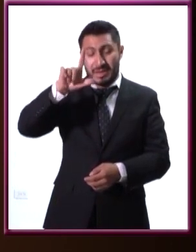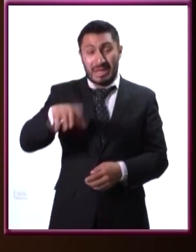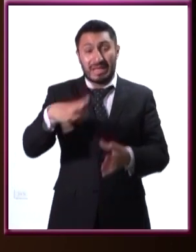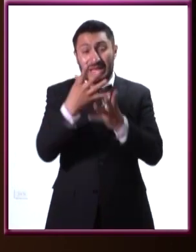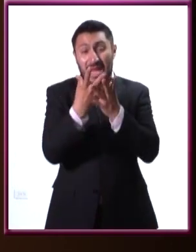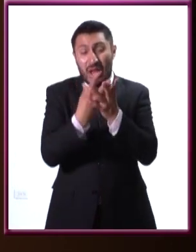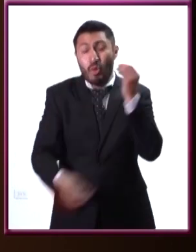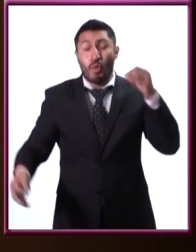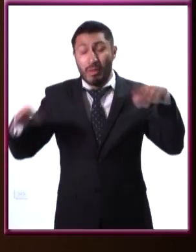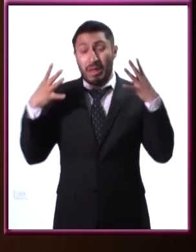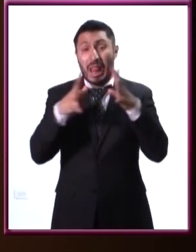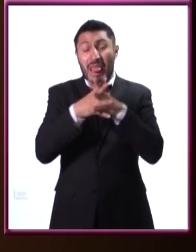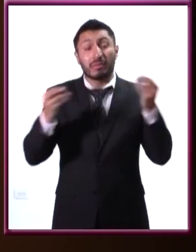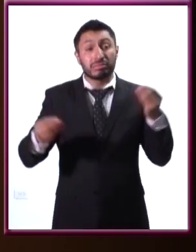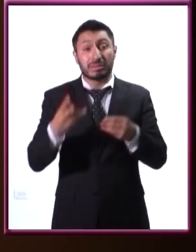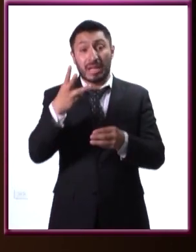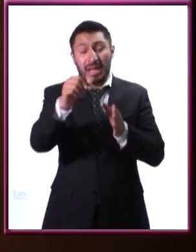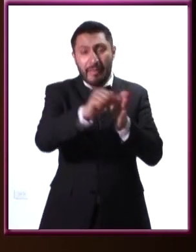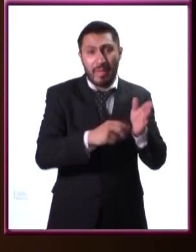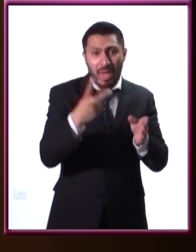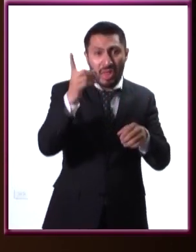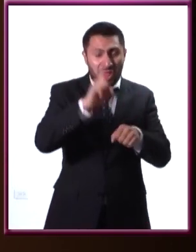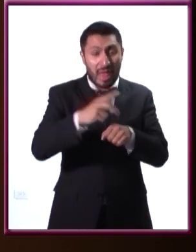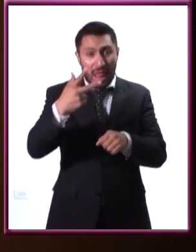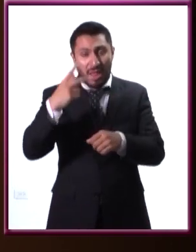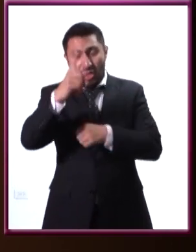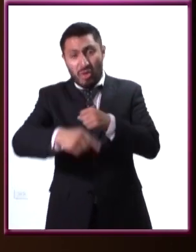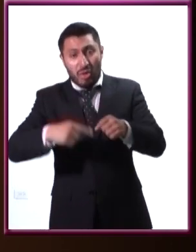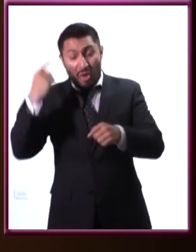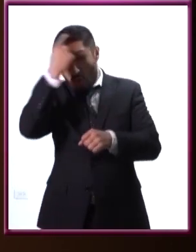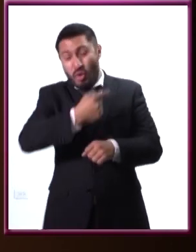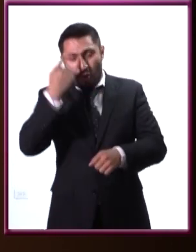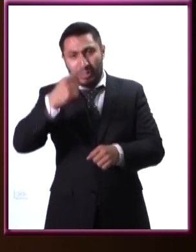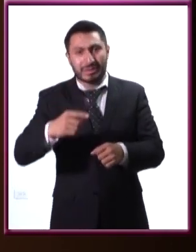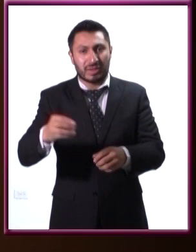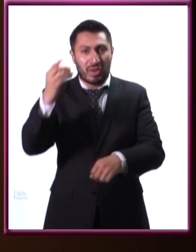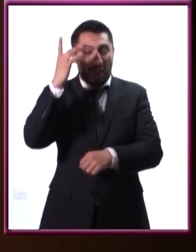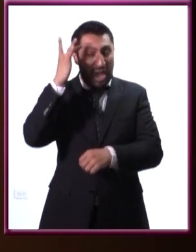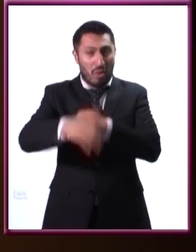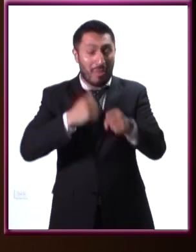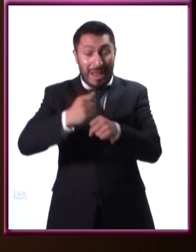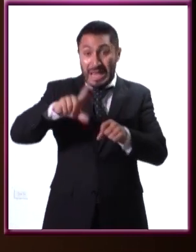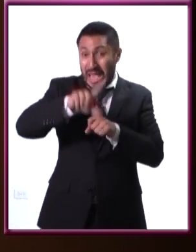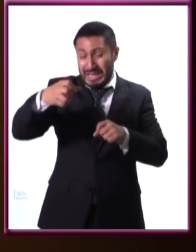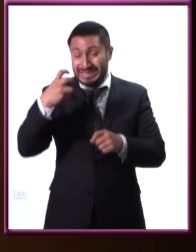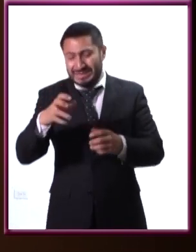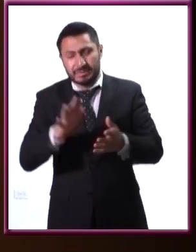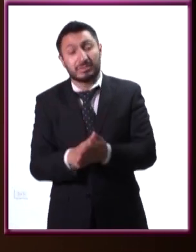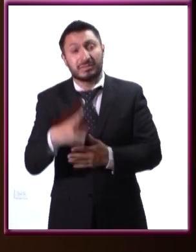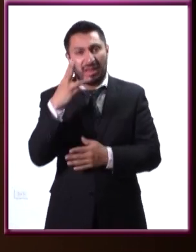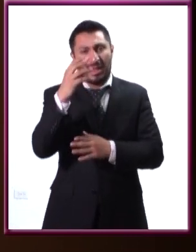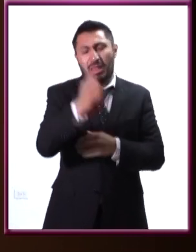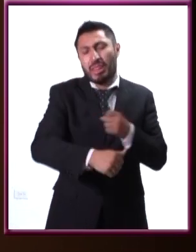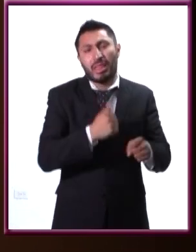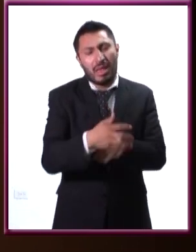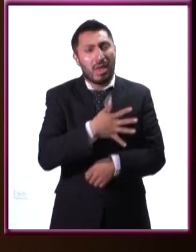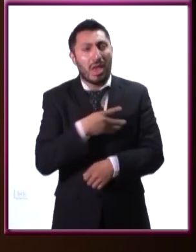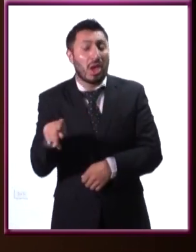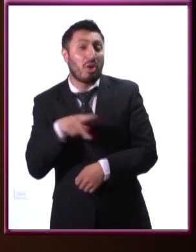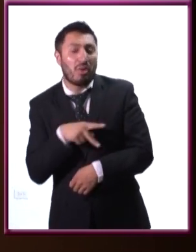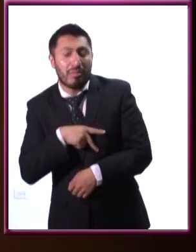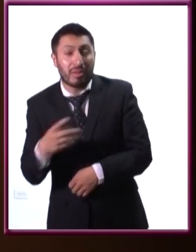Daniel desapareció 3 meses, 2 días, 8 horas después de su cumpleaños. Tenía 3 años, era mi